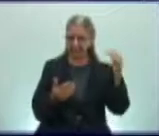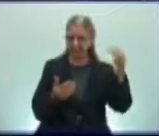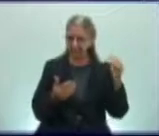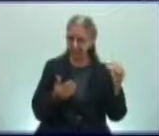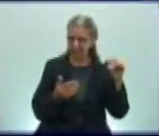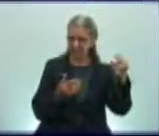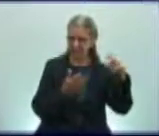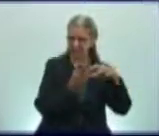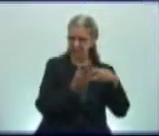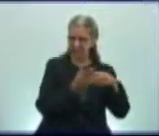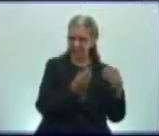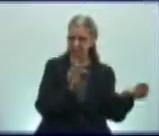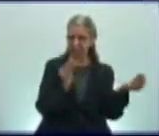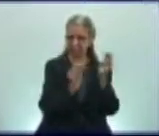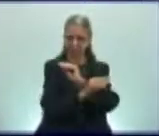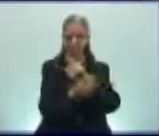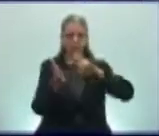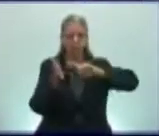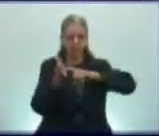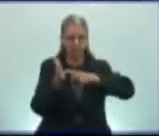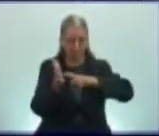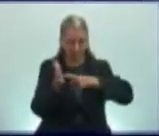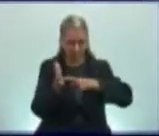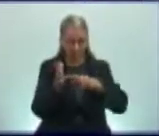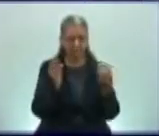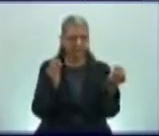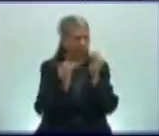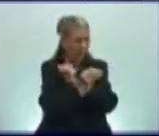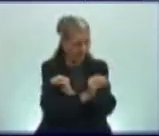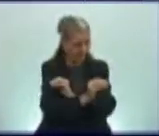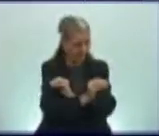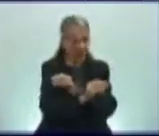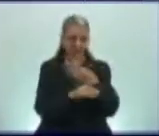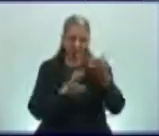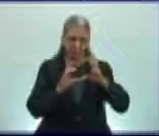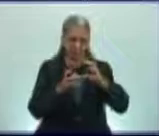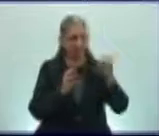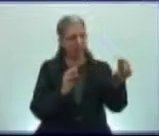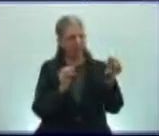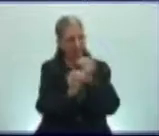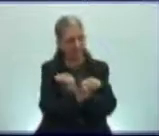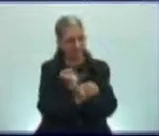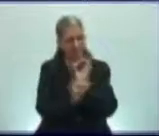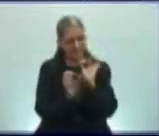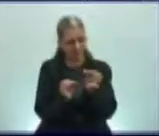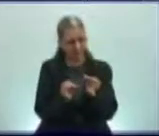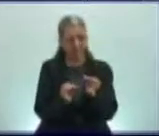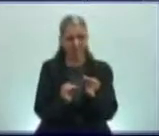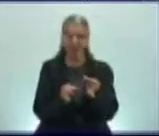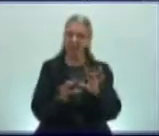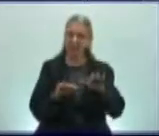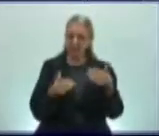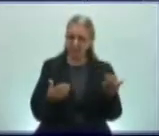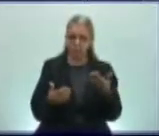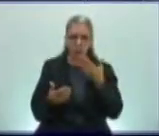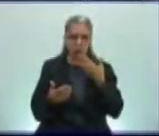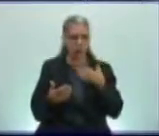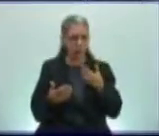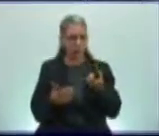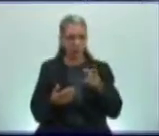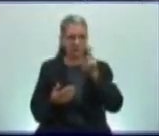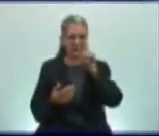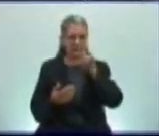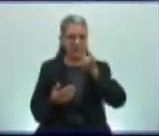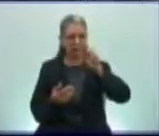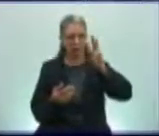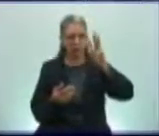se transpone para el otro miembro multiplicando. Efectuamos los cálculos para entonces determinar cuál